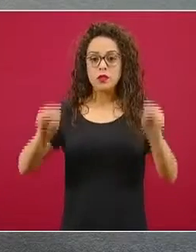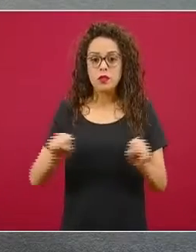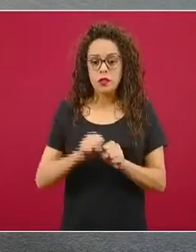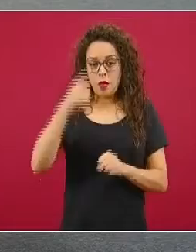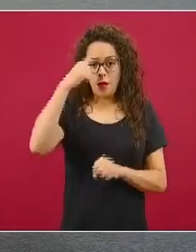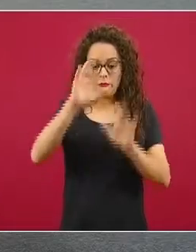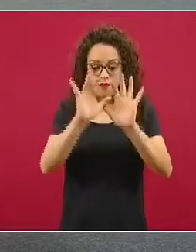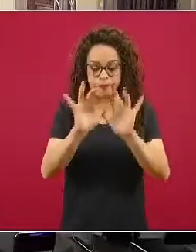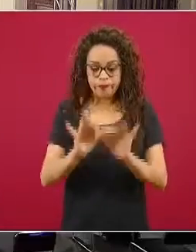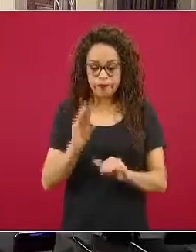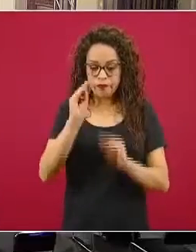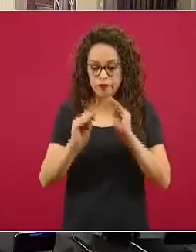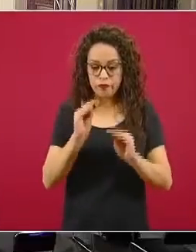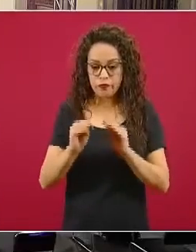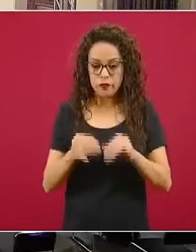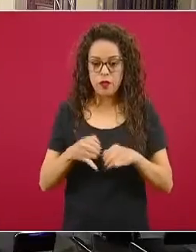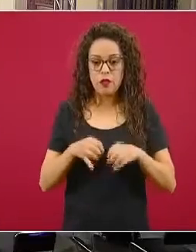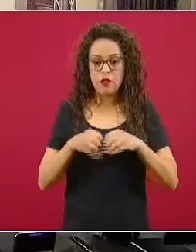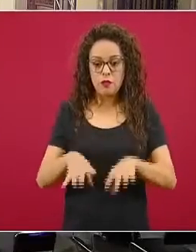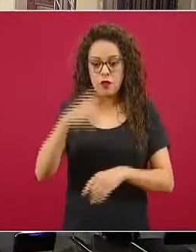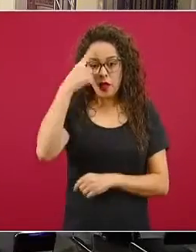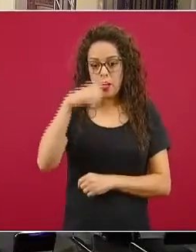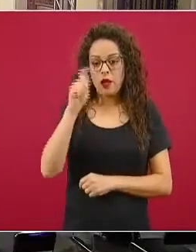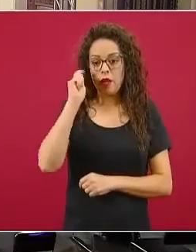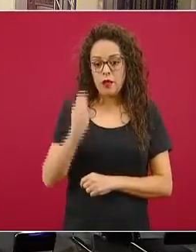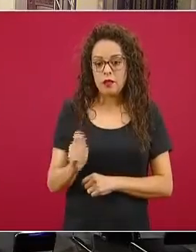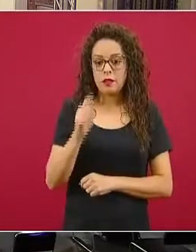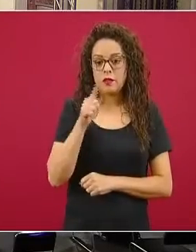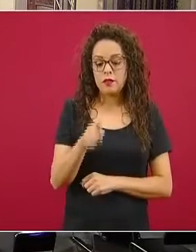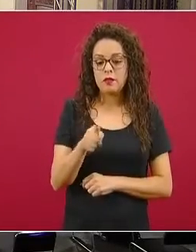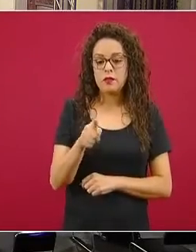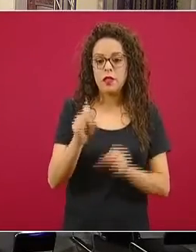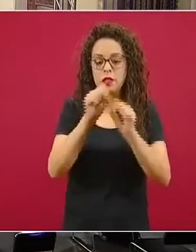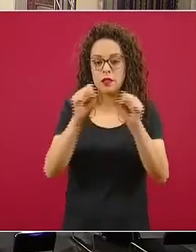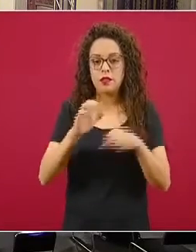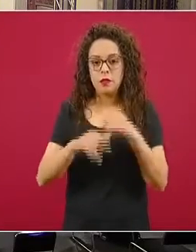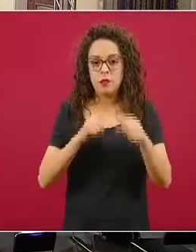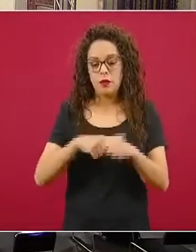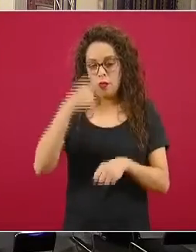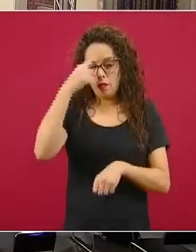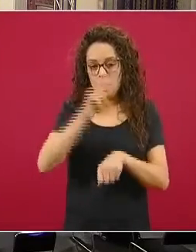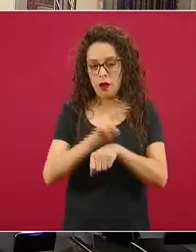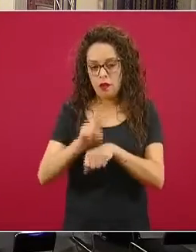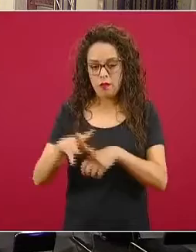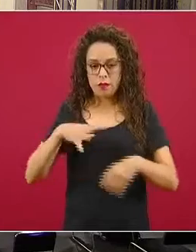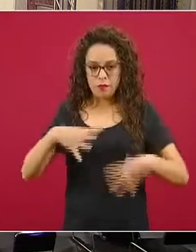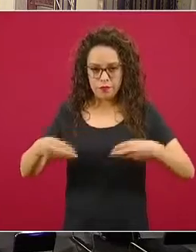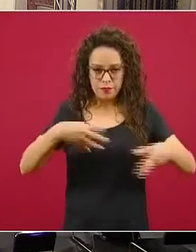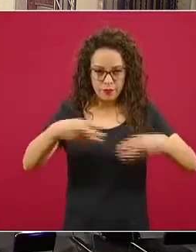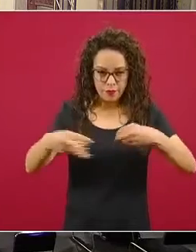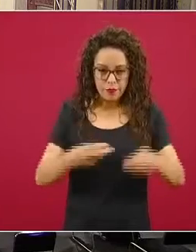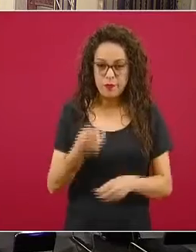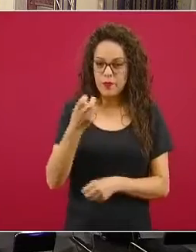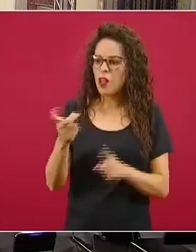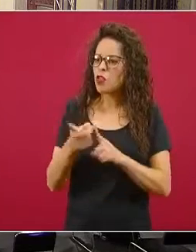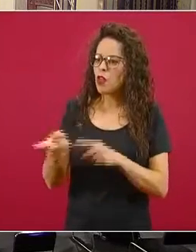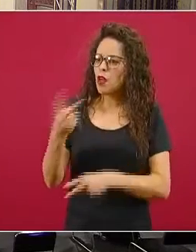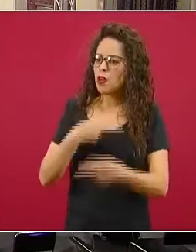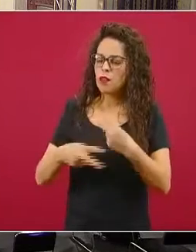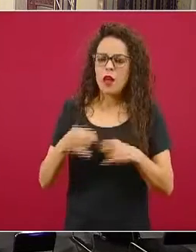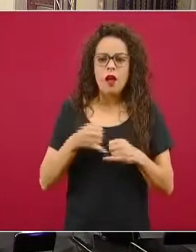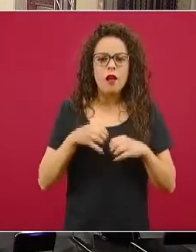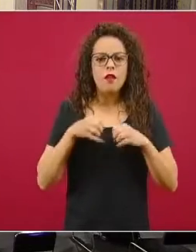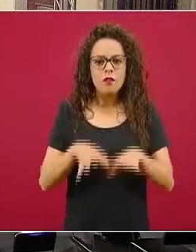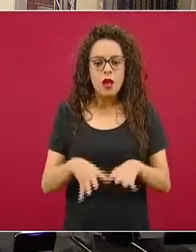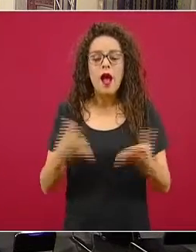tenemos en el Sistema Nacional de Vigilancia Epidemiológica, la fuente de información precisamente inicia